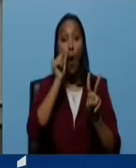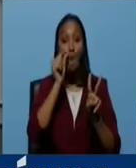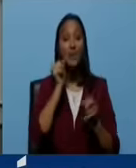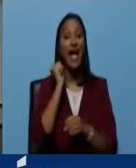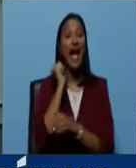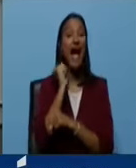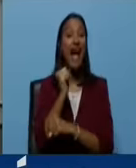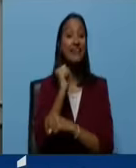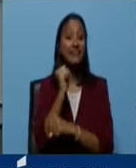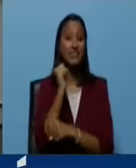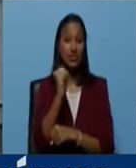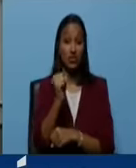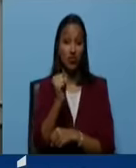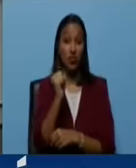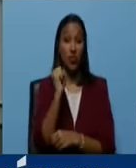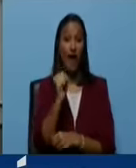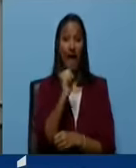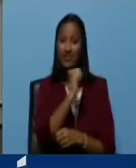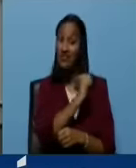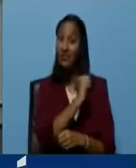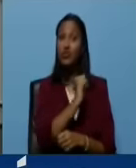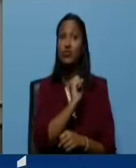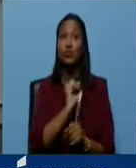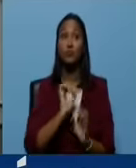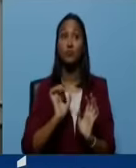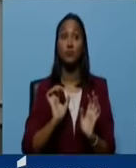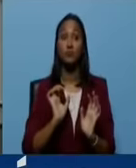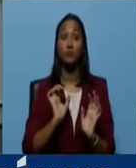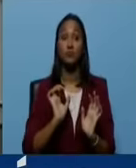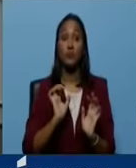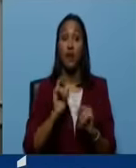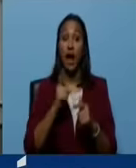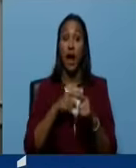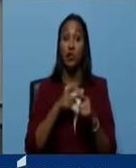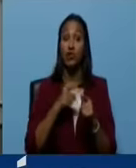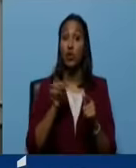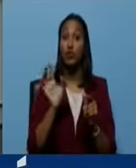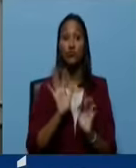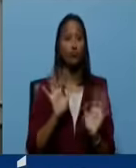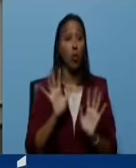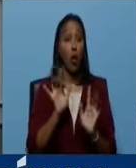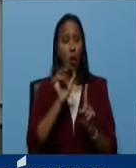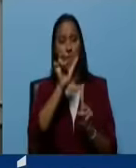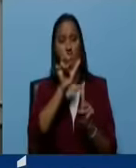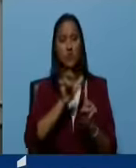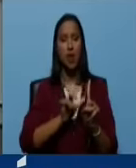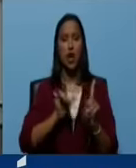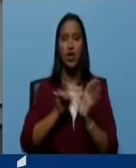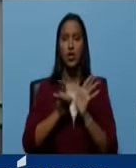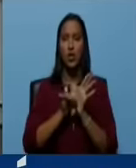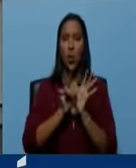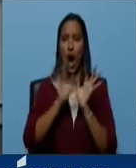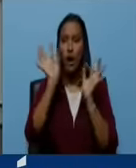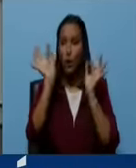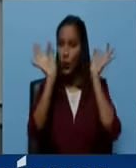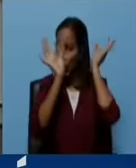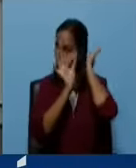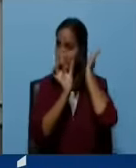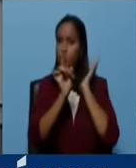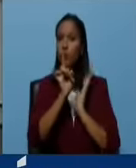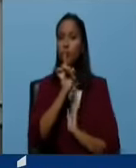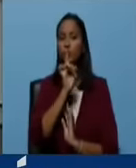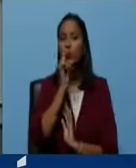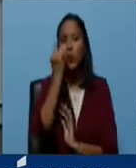serial de estos jesuitas. No es la persona que aparenta querer ser cuando